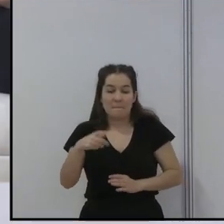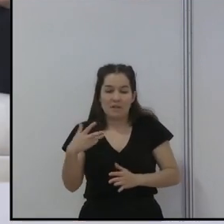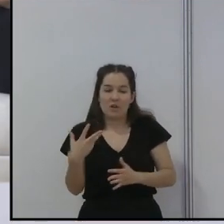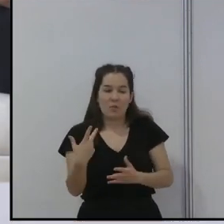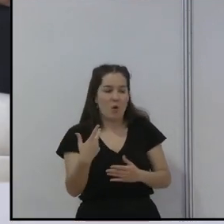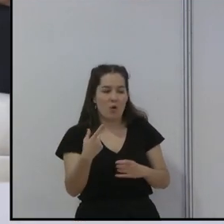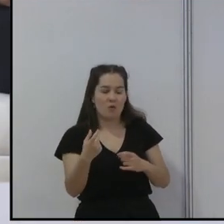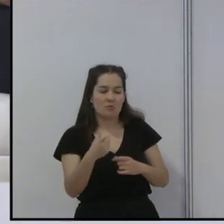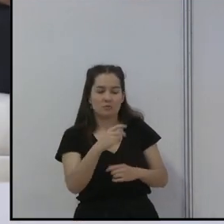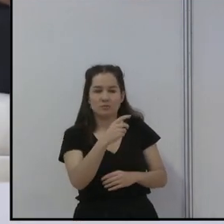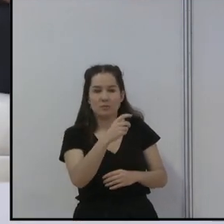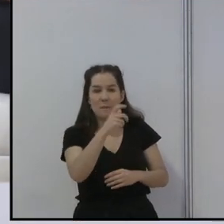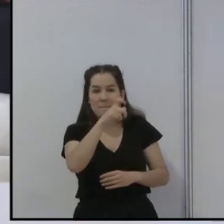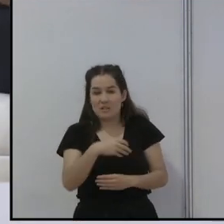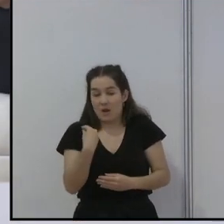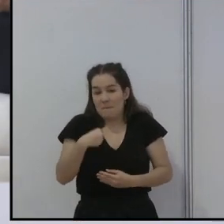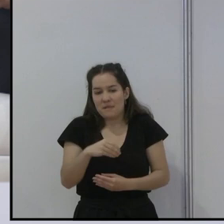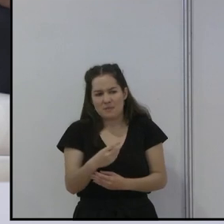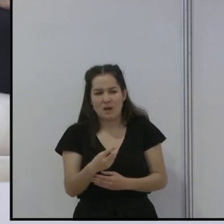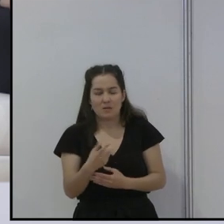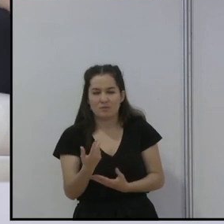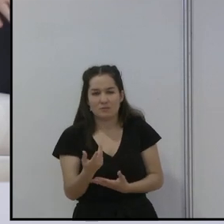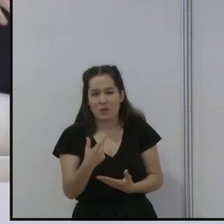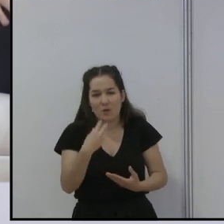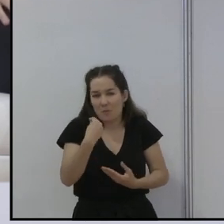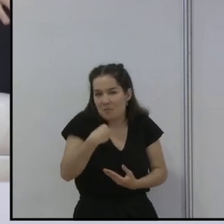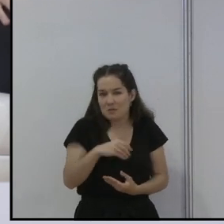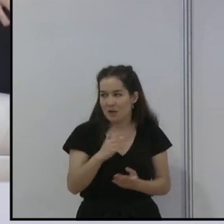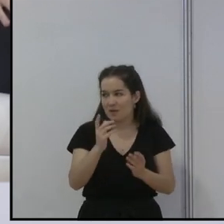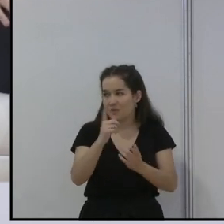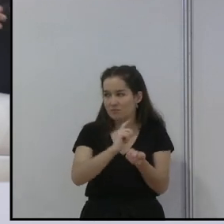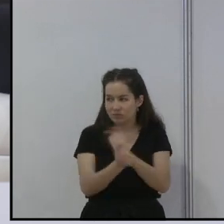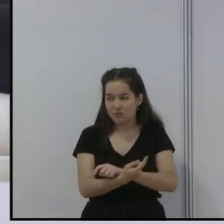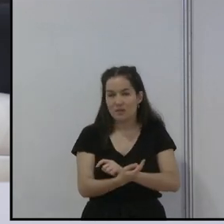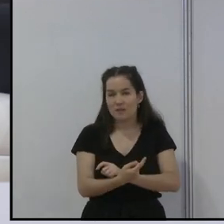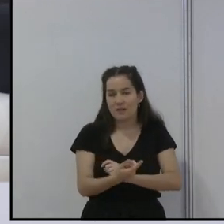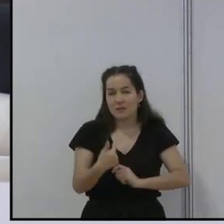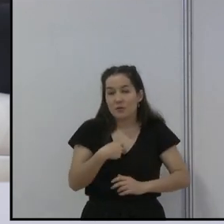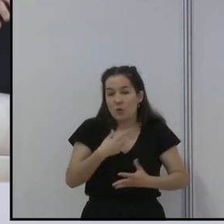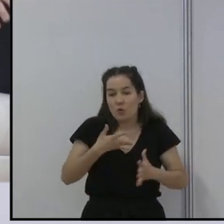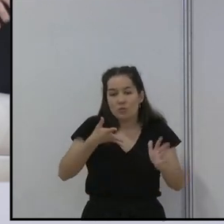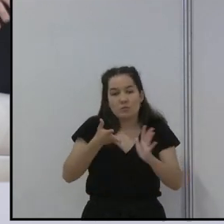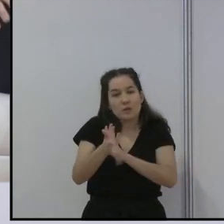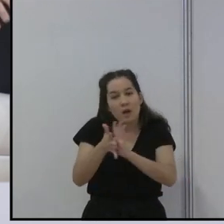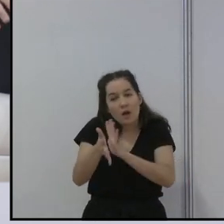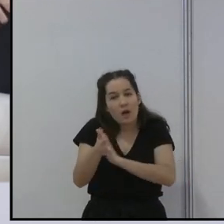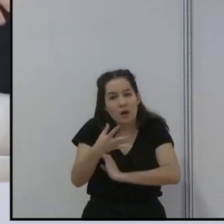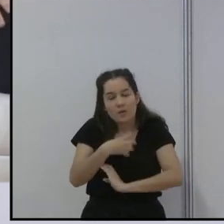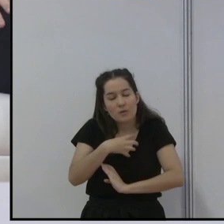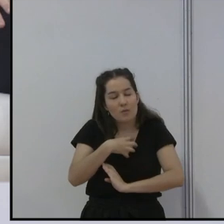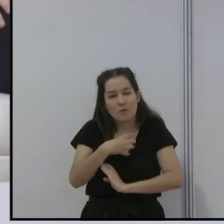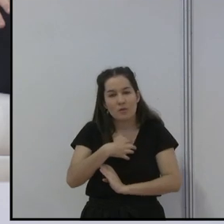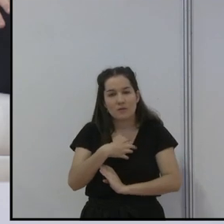Es que no. Entonces estás enfrentándote a algo que es inexplicable. No puedes. O sea, no se lo puedes explicar a la gente. ¿Y